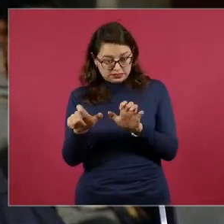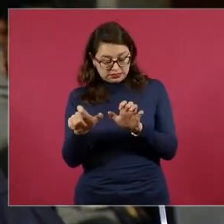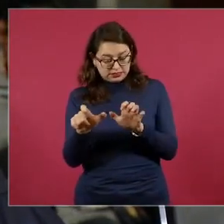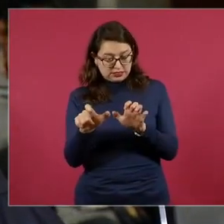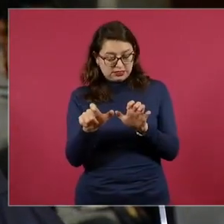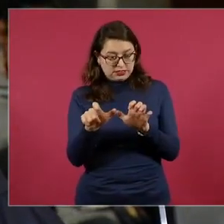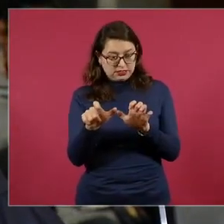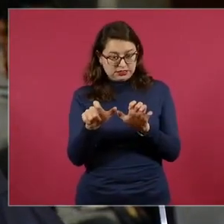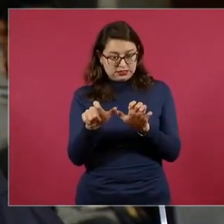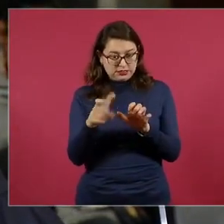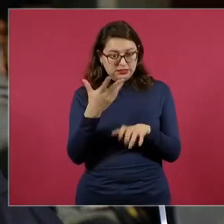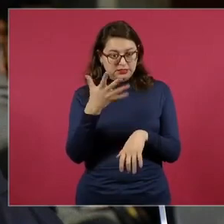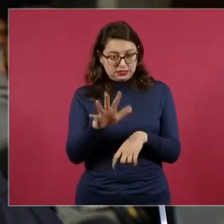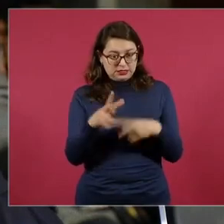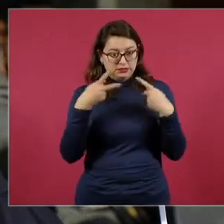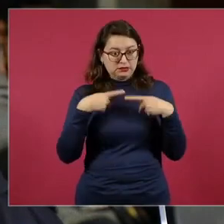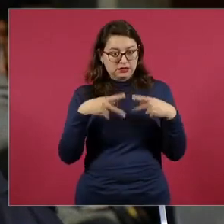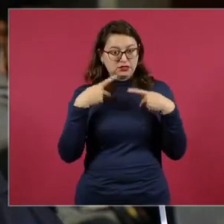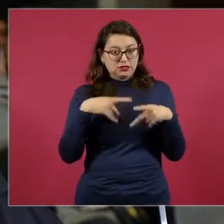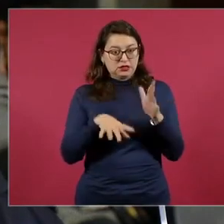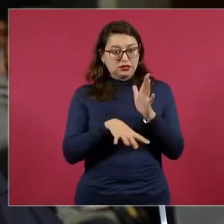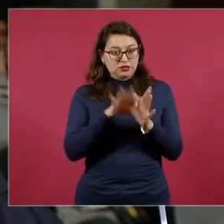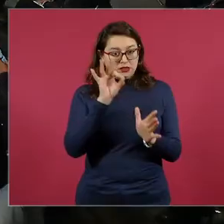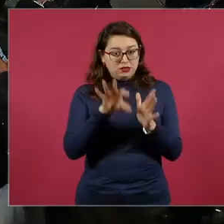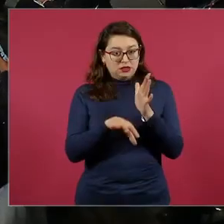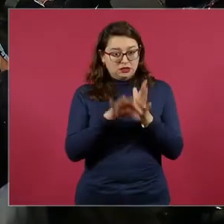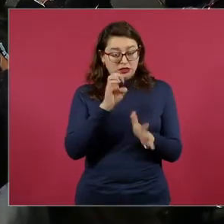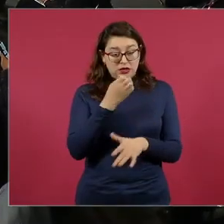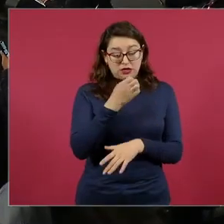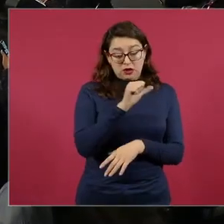16,710 personas localizadas.